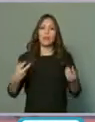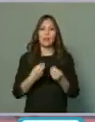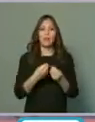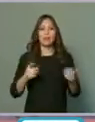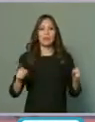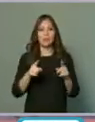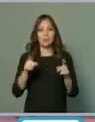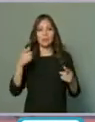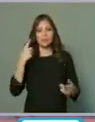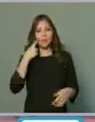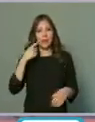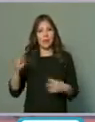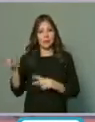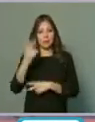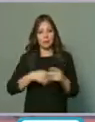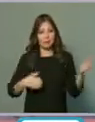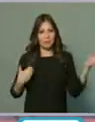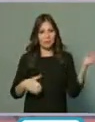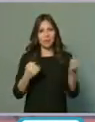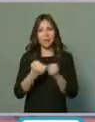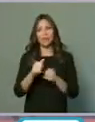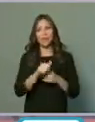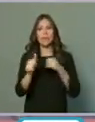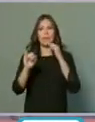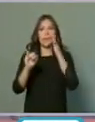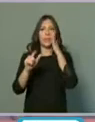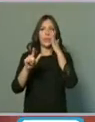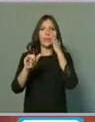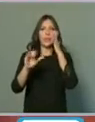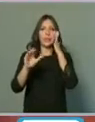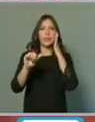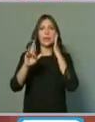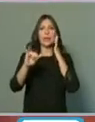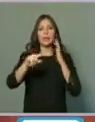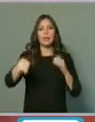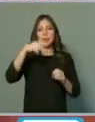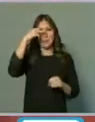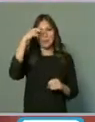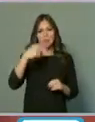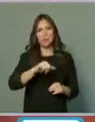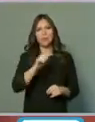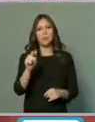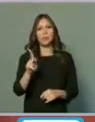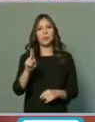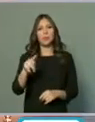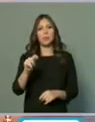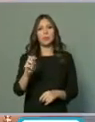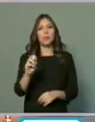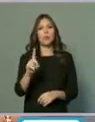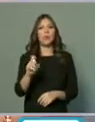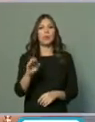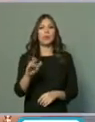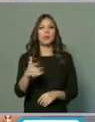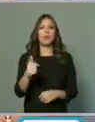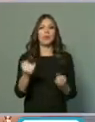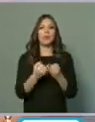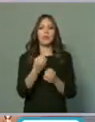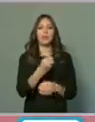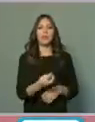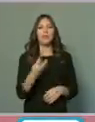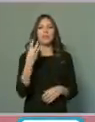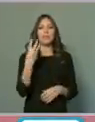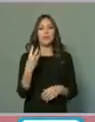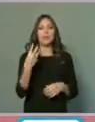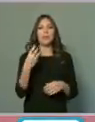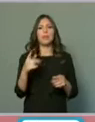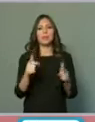Va a estar también Iliacari, que ellos son de México, y Punto de Fuga, que también va a ser una banda de Mad Rock. Entonces son 3 bandas